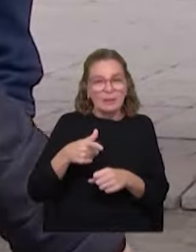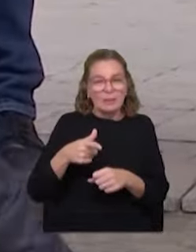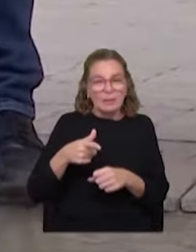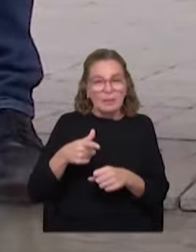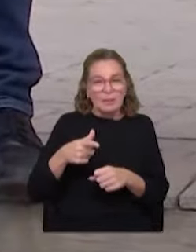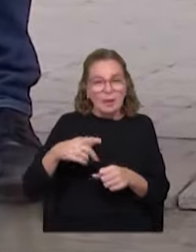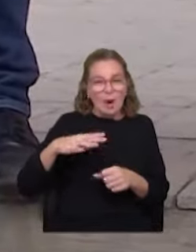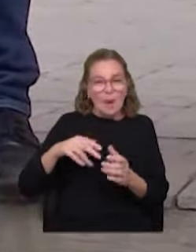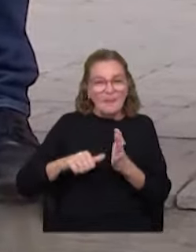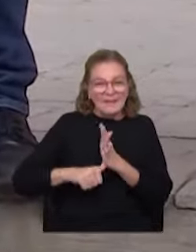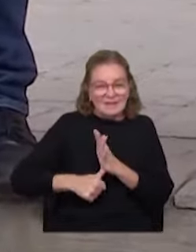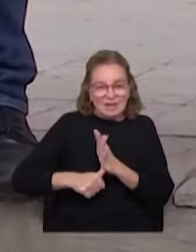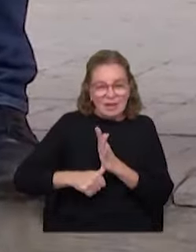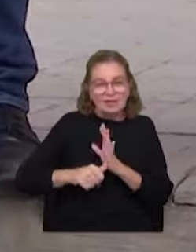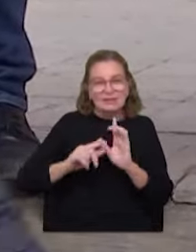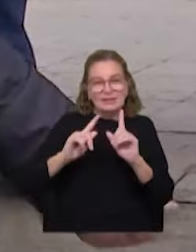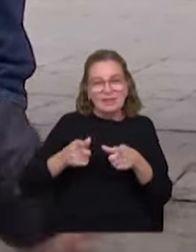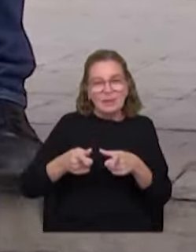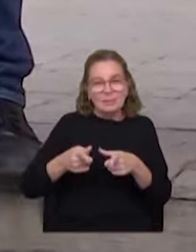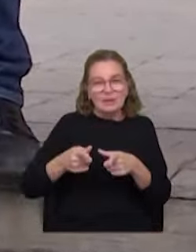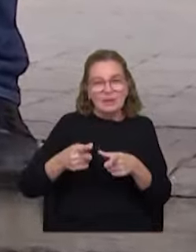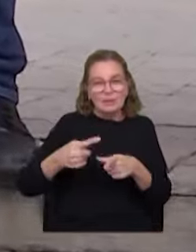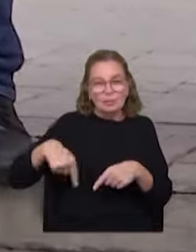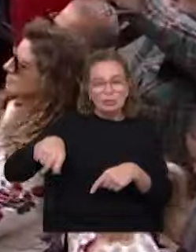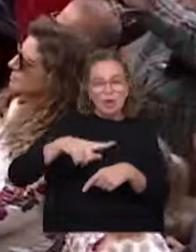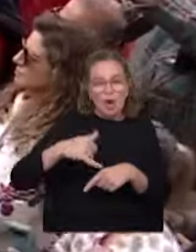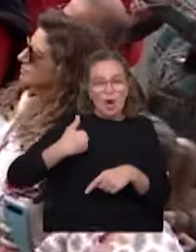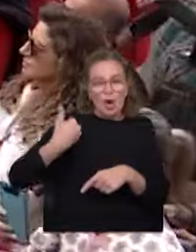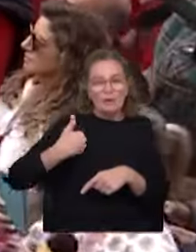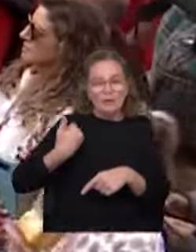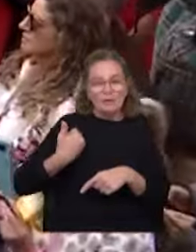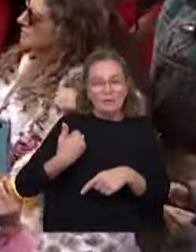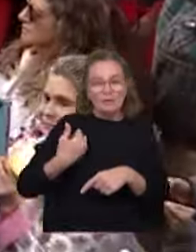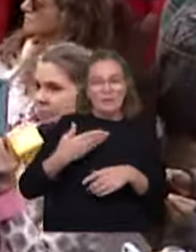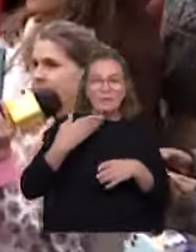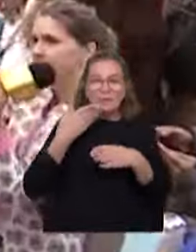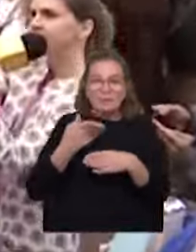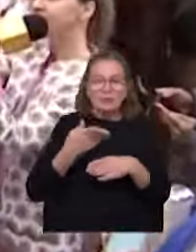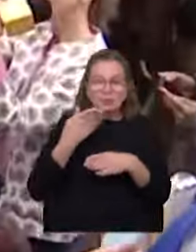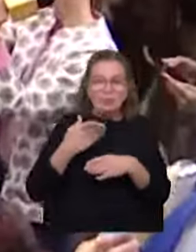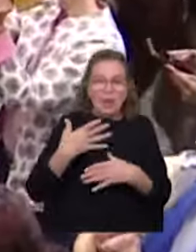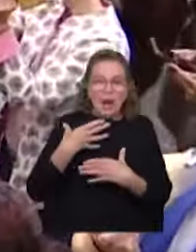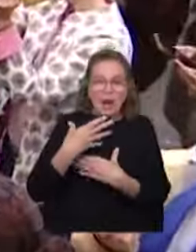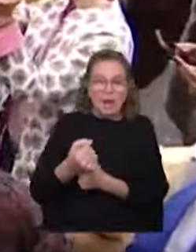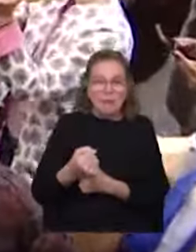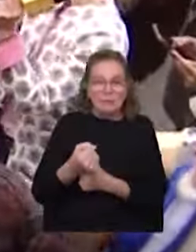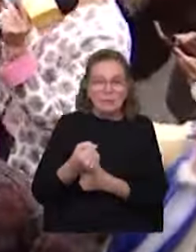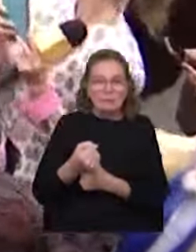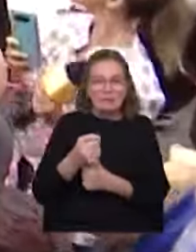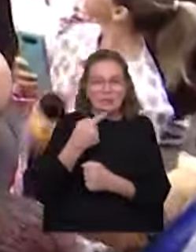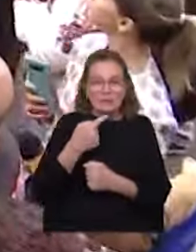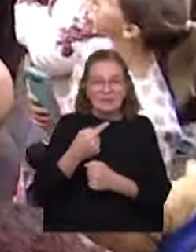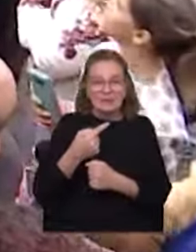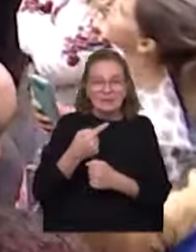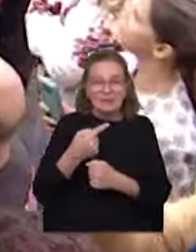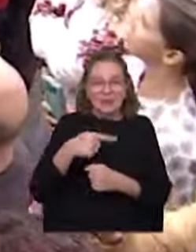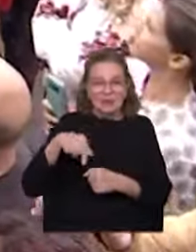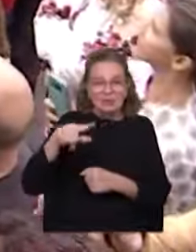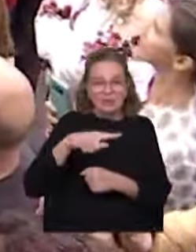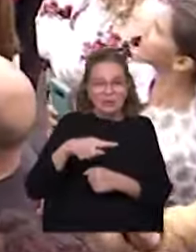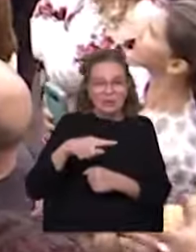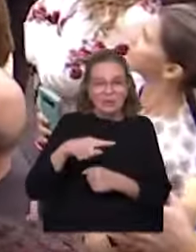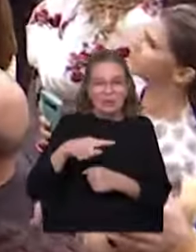los pensionistas es por nuestros ures en reivindicación de la militancia de la herramienta de consulta popular y